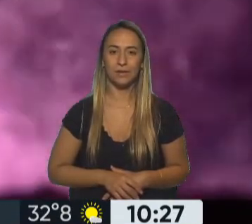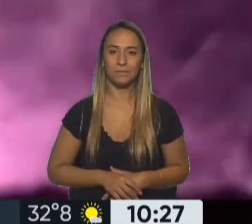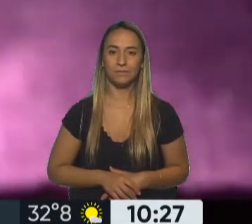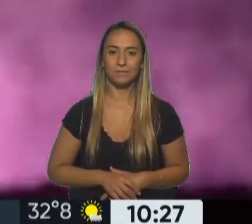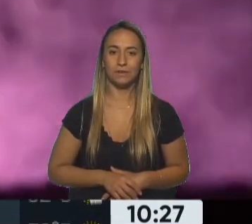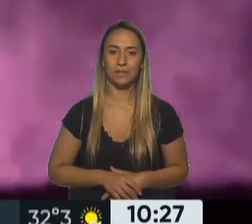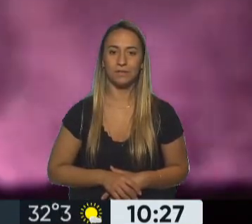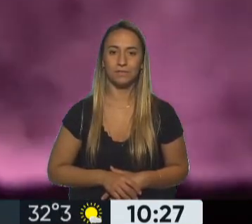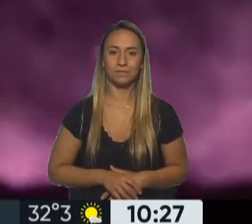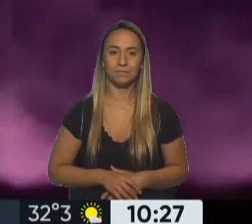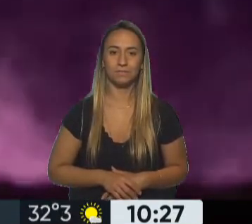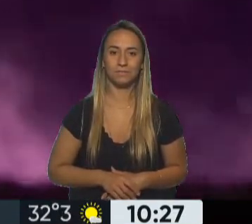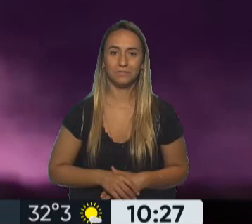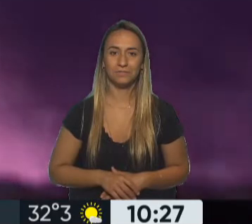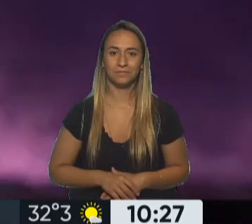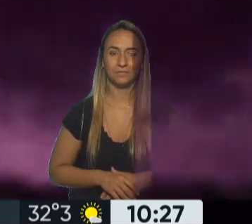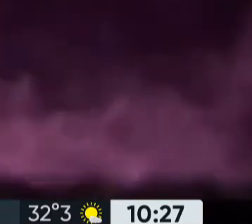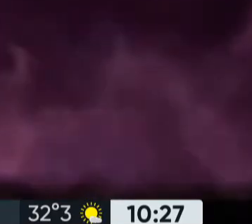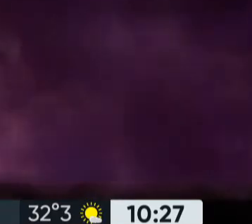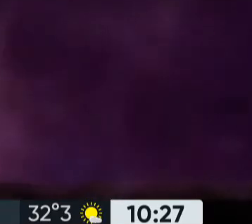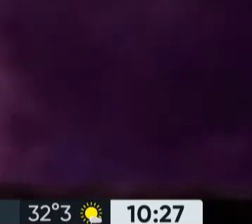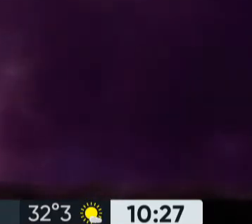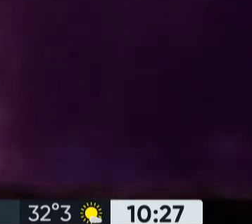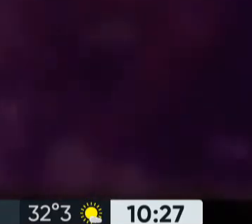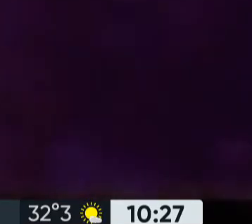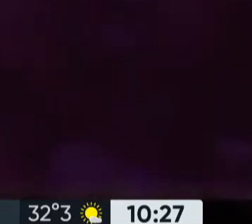así, bienvenido dolor. Te invito a formar parte del amor, se fue hace rato.